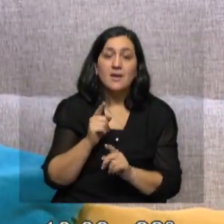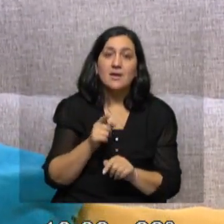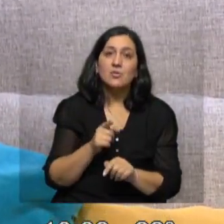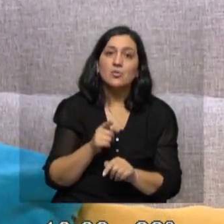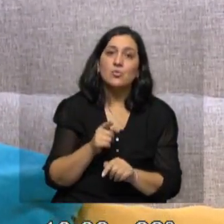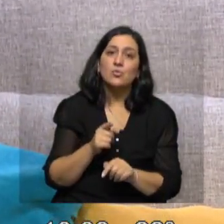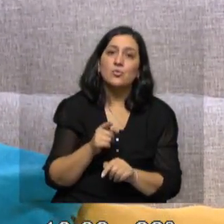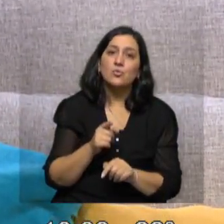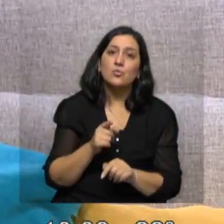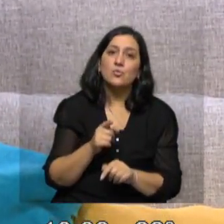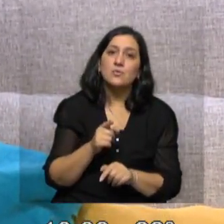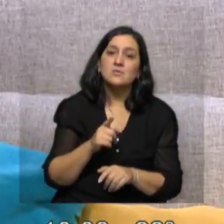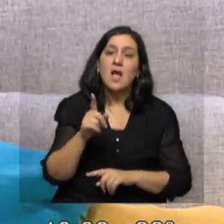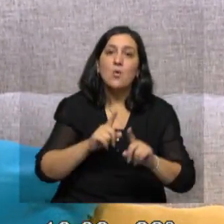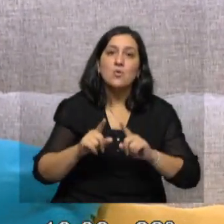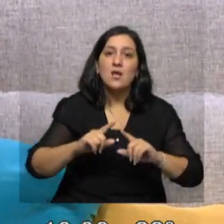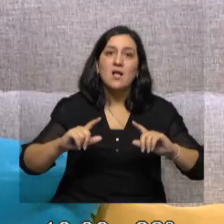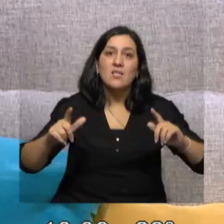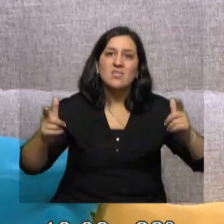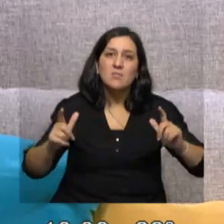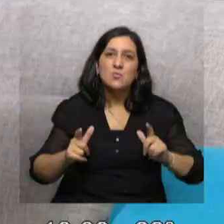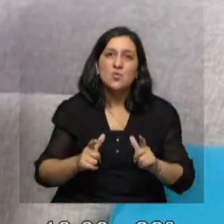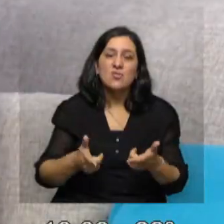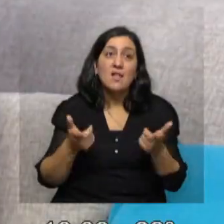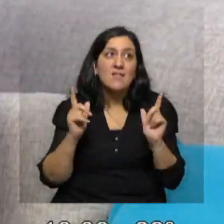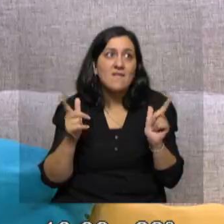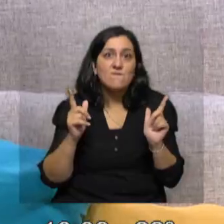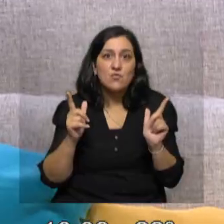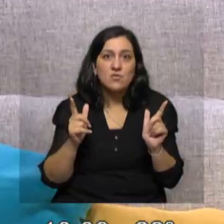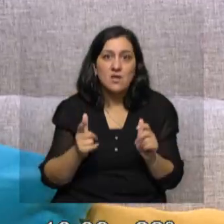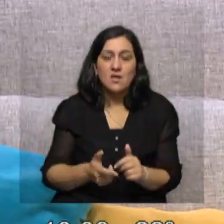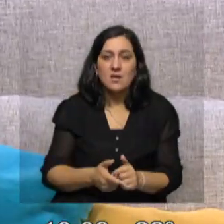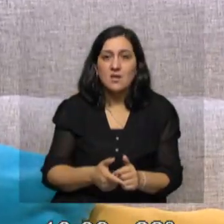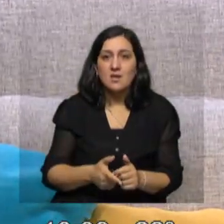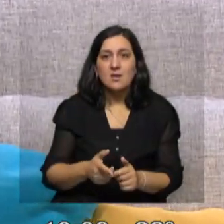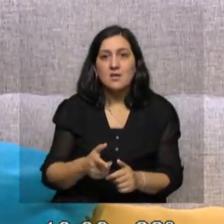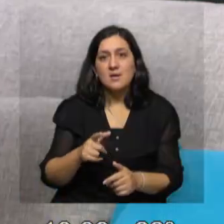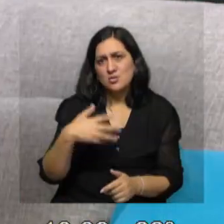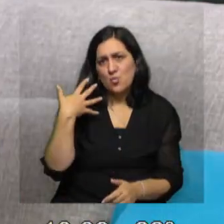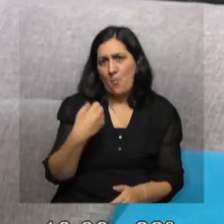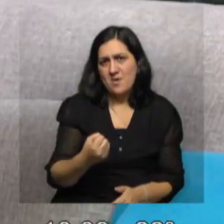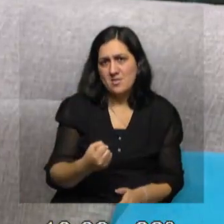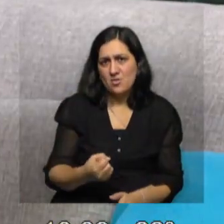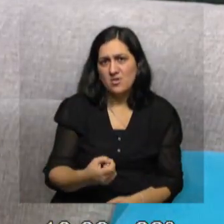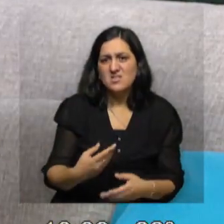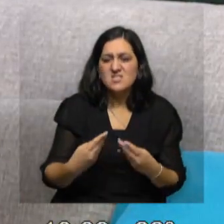implica alguna disminución del disfrute? Que es algo, no. que es como un clásico. Hoy un mito. De eso. Sí, esto de que